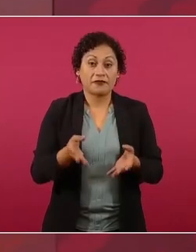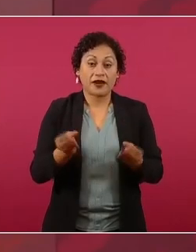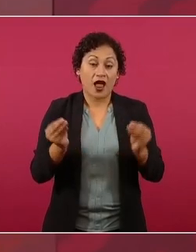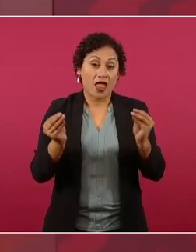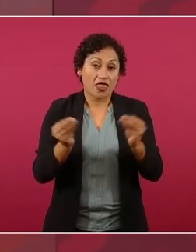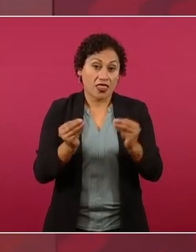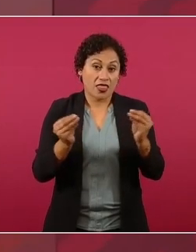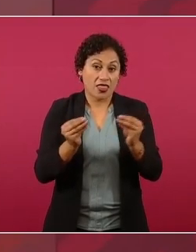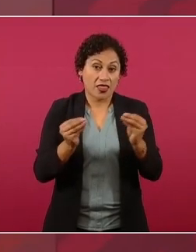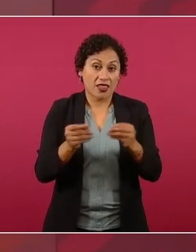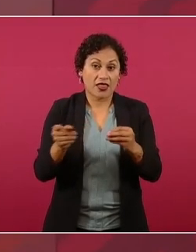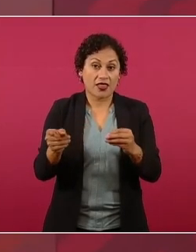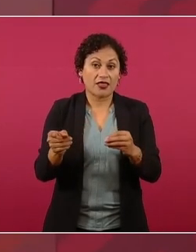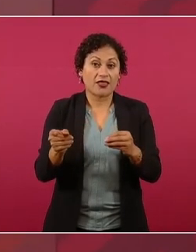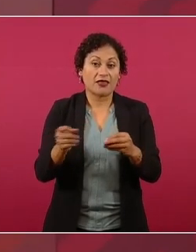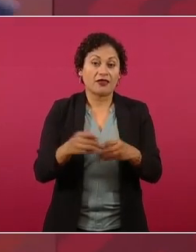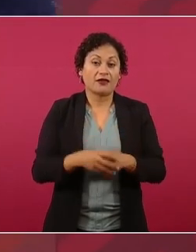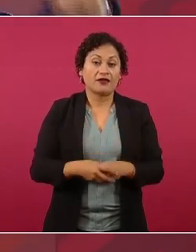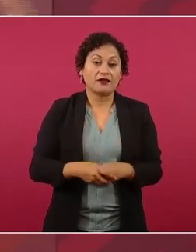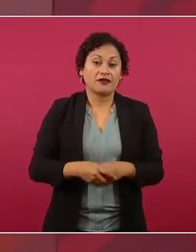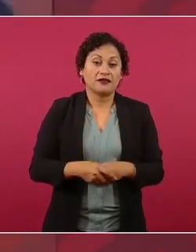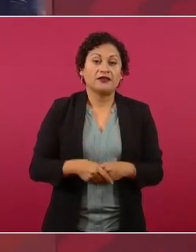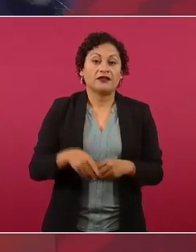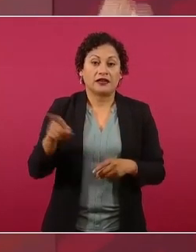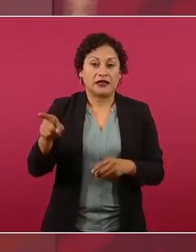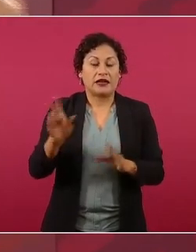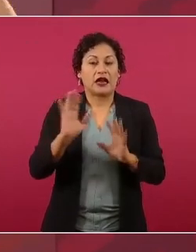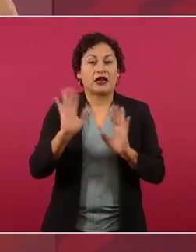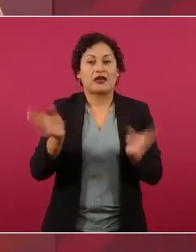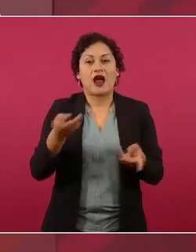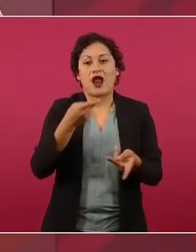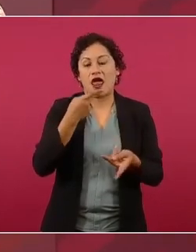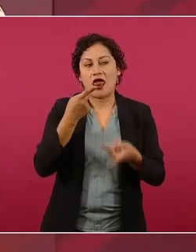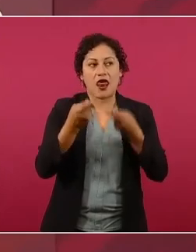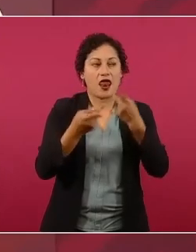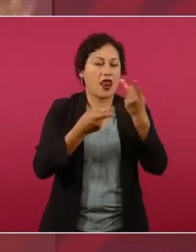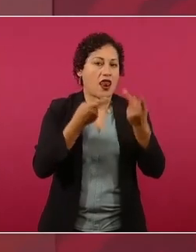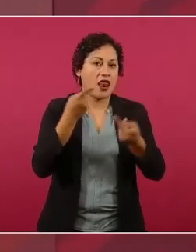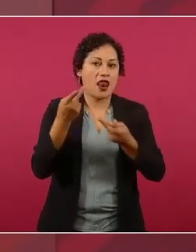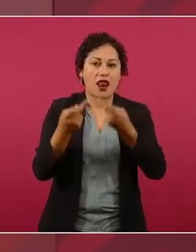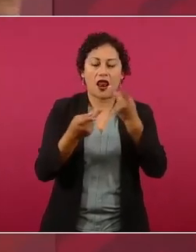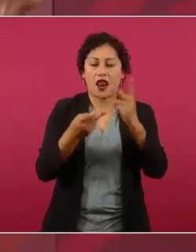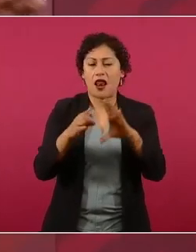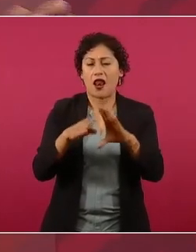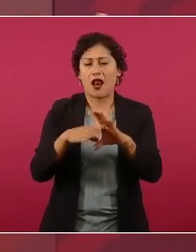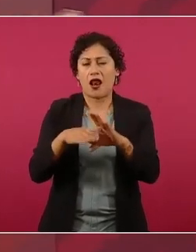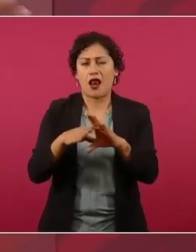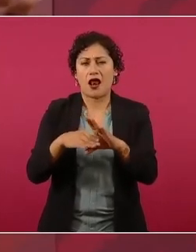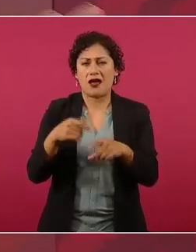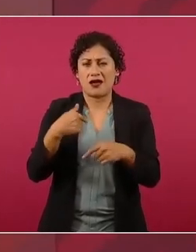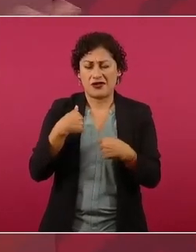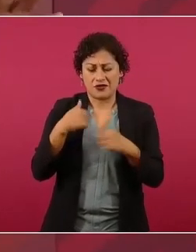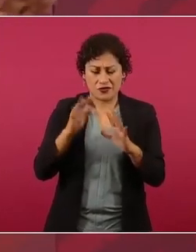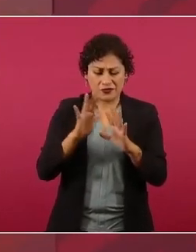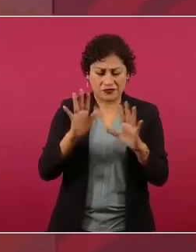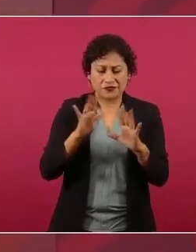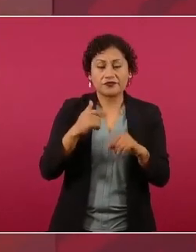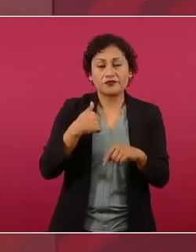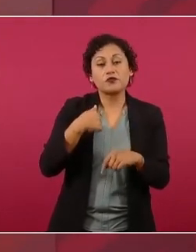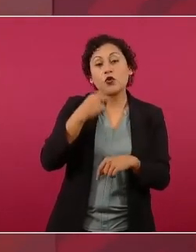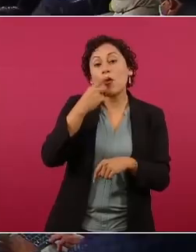aturdido, porque habla y habla y habla y habla y habla, le digo, mira, es